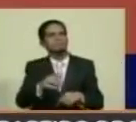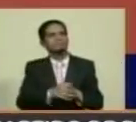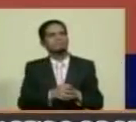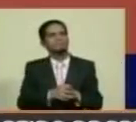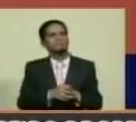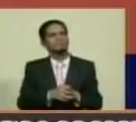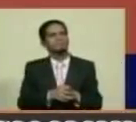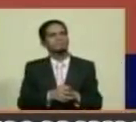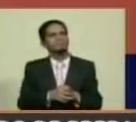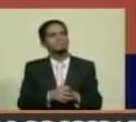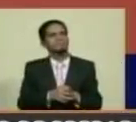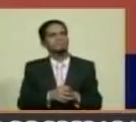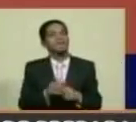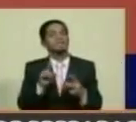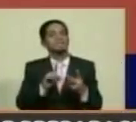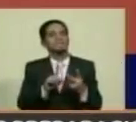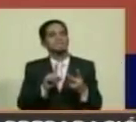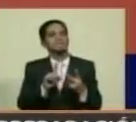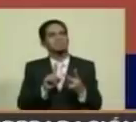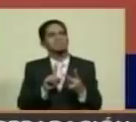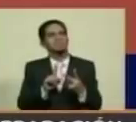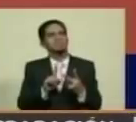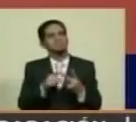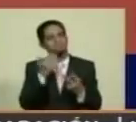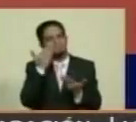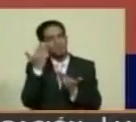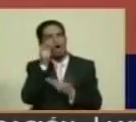alias el Capi Osvaldo Gabriel Castillo Leonard, lo vuelvo a decir.